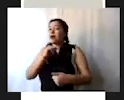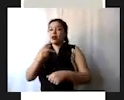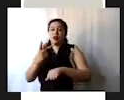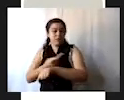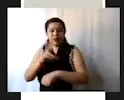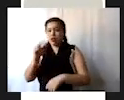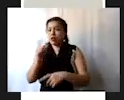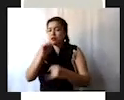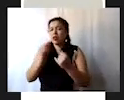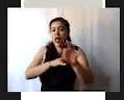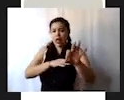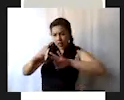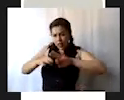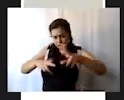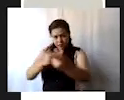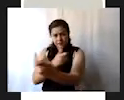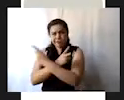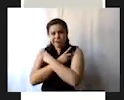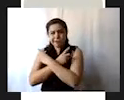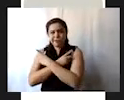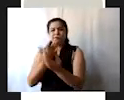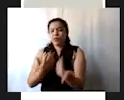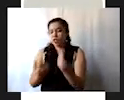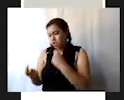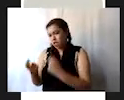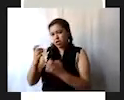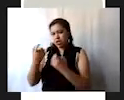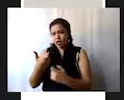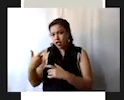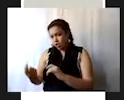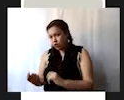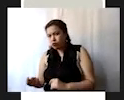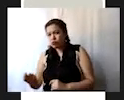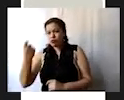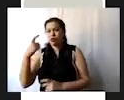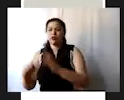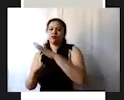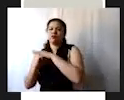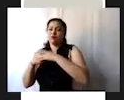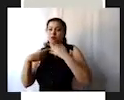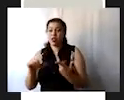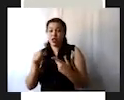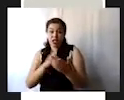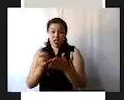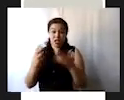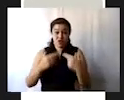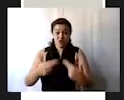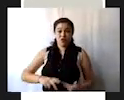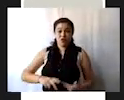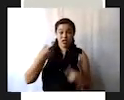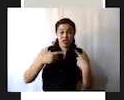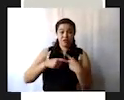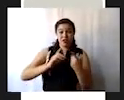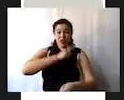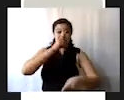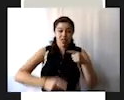un trabajo decente y un crecimiento económico sostenido, pero no a costas de los derechos humanos de otras personas o del